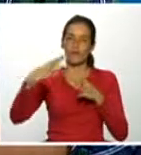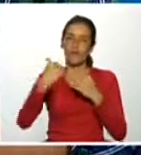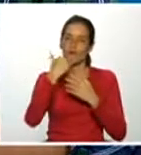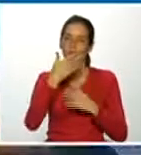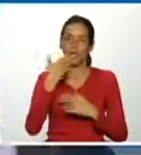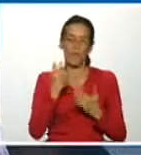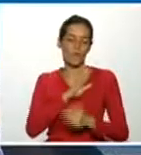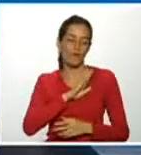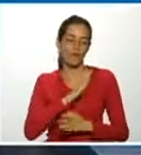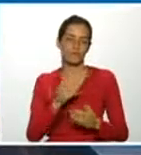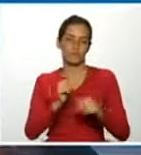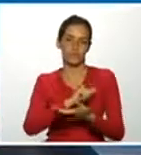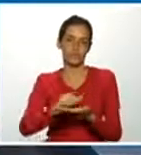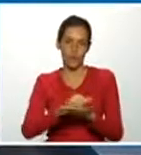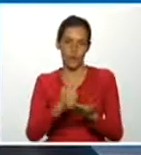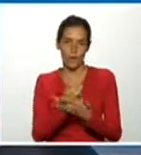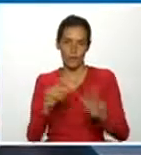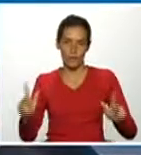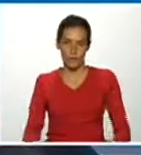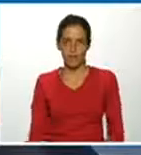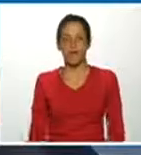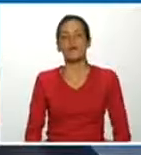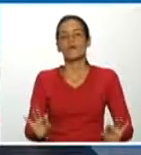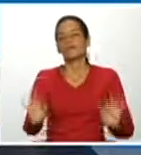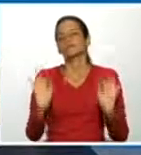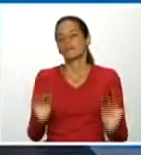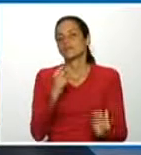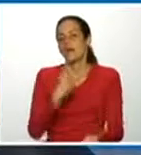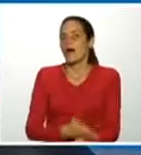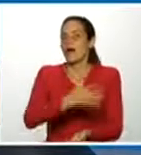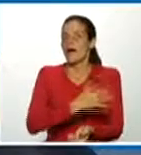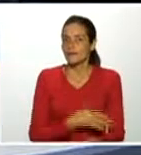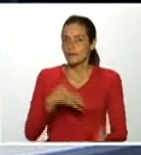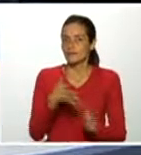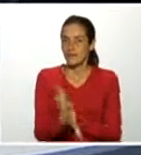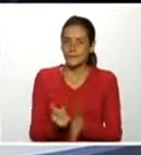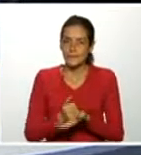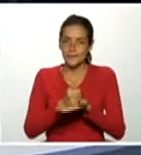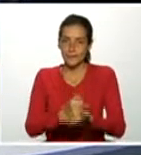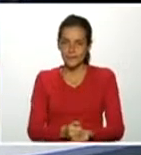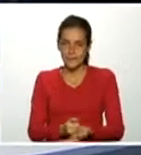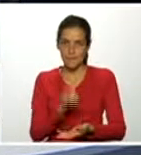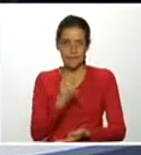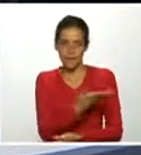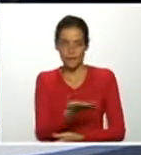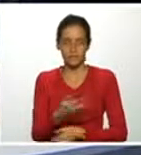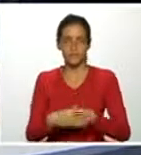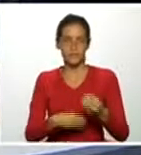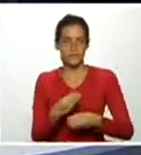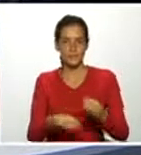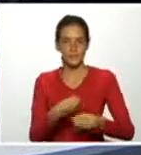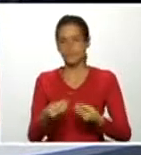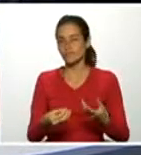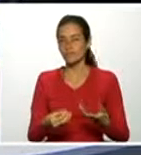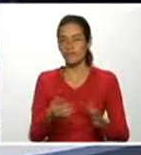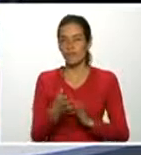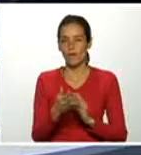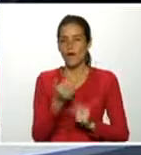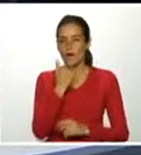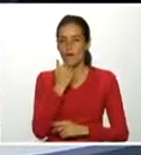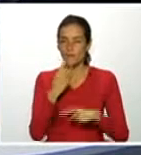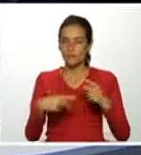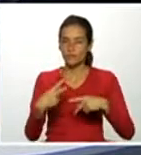Ahora, hace un momento, ¿verdad? Estábamos, tú, Víctor, nos estabas comentando sobre el aporte, digamos, que lo que ustedes proponen en el ámbito de